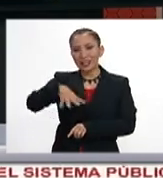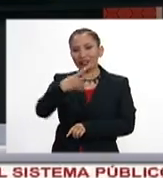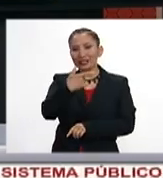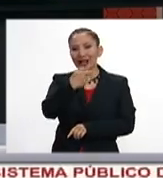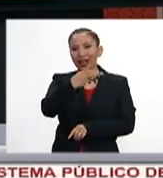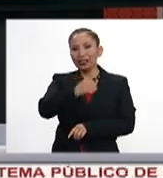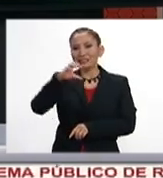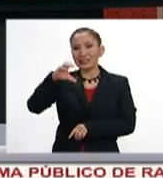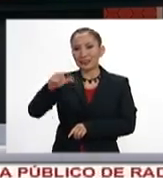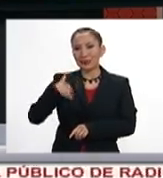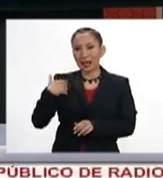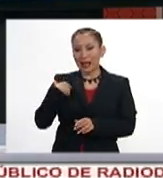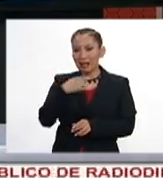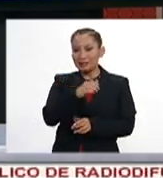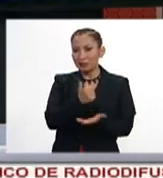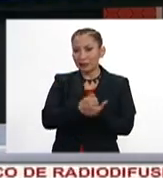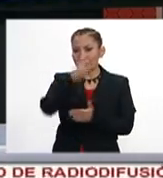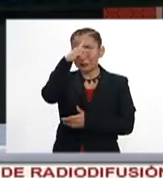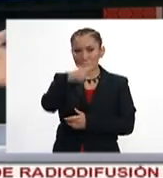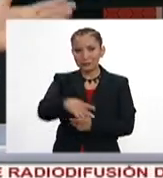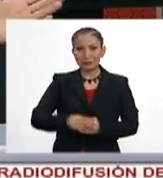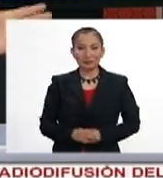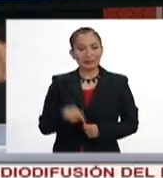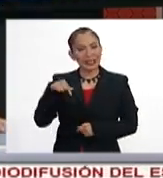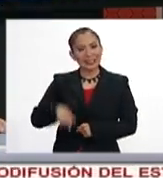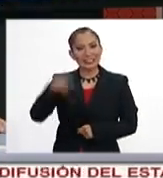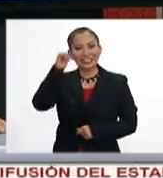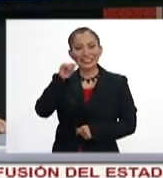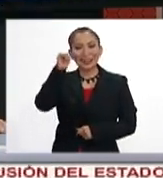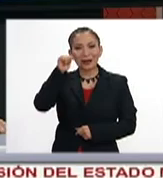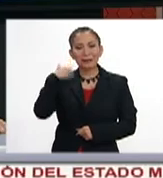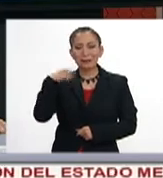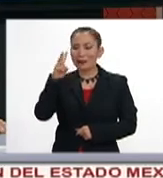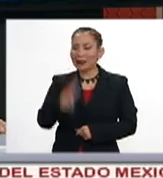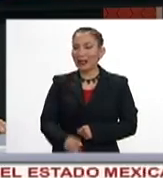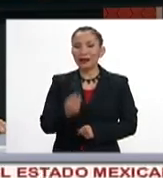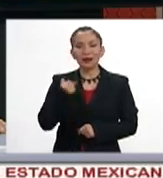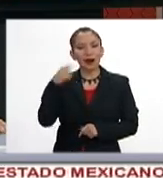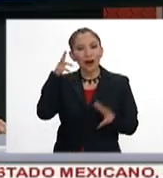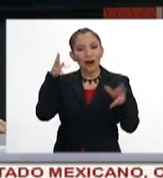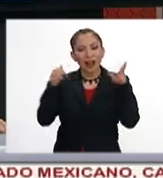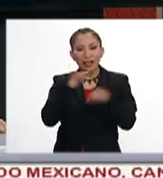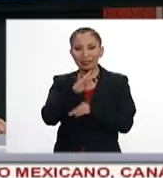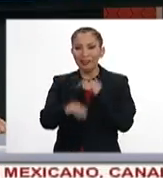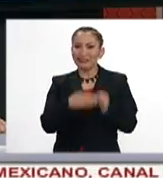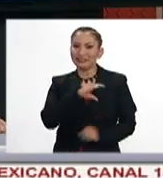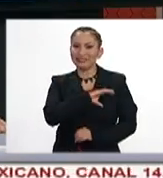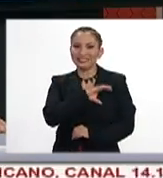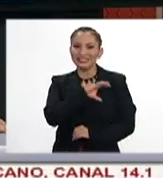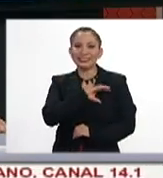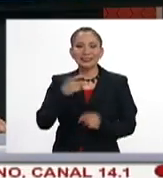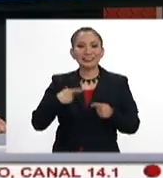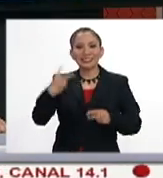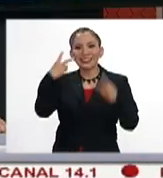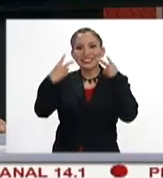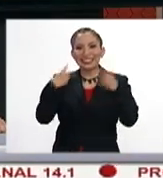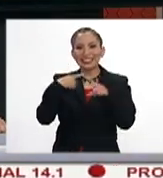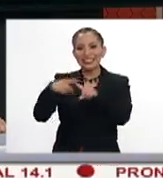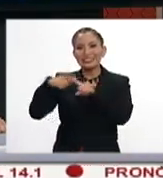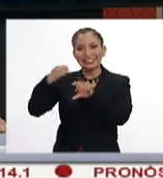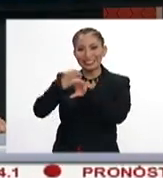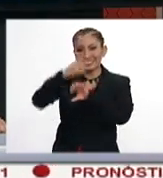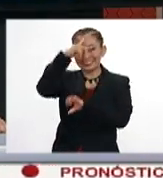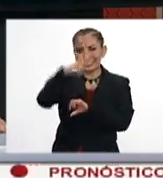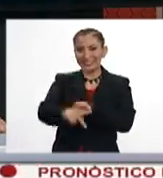14 grados centígrados en la capital del país. Y desde aquí, como siempre, de verdad, un saludo muy afectuoso también a quienes nos están viendo en el